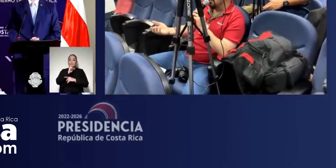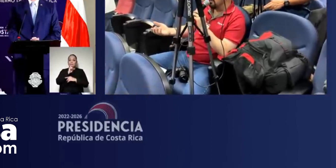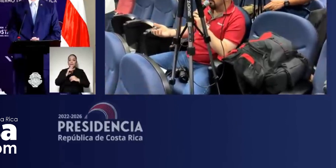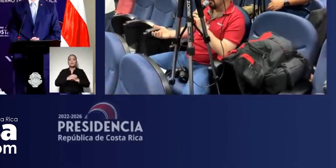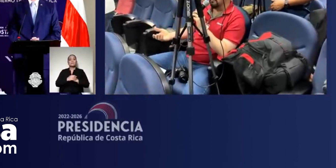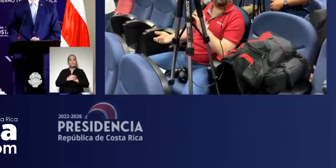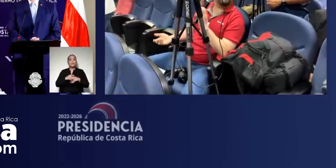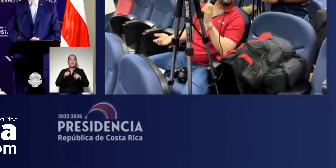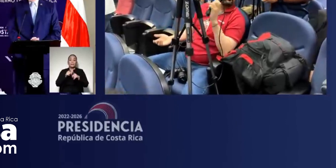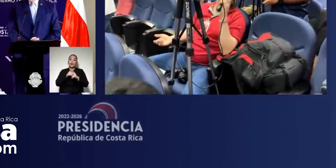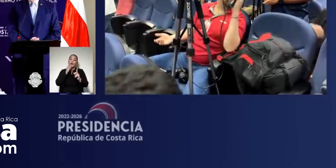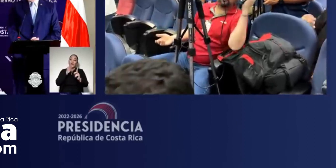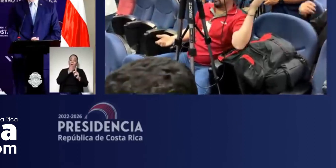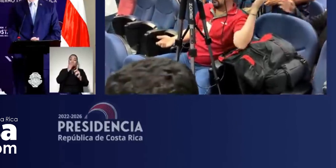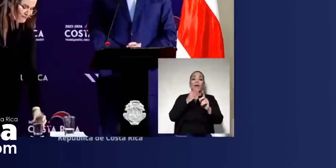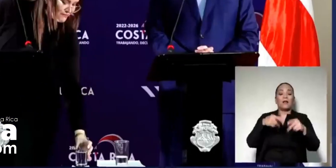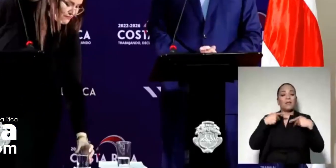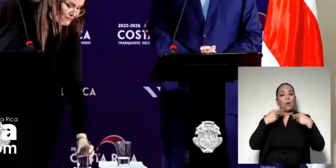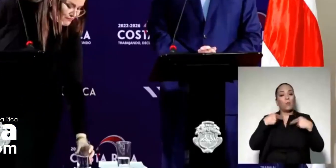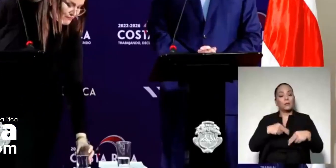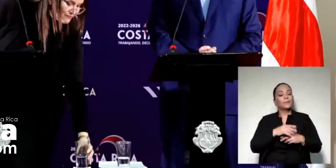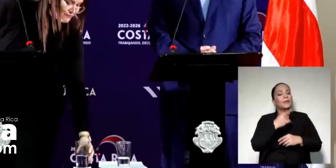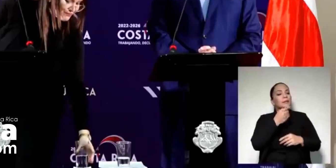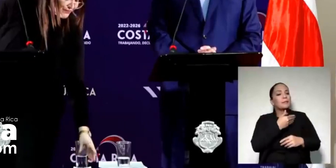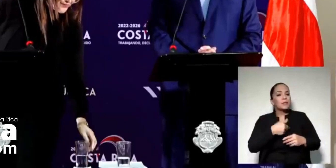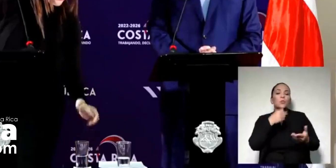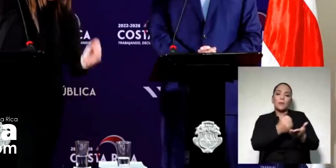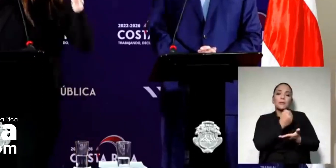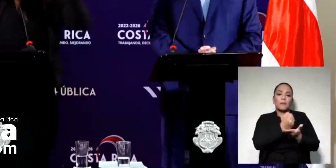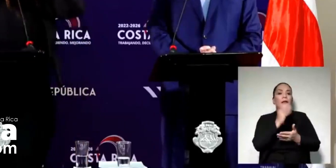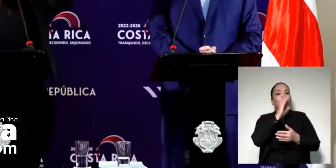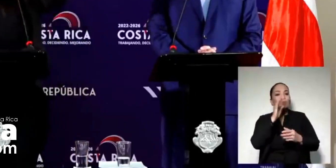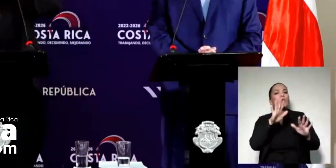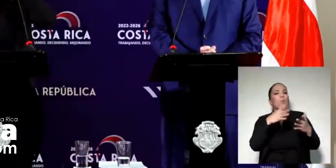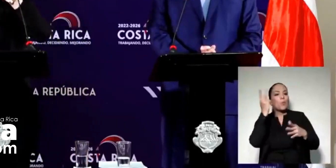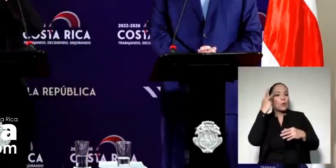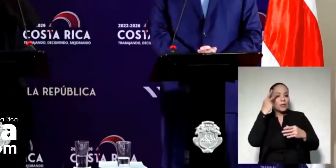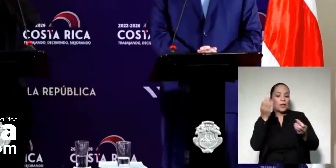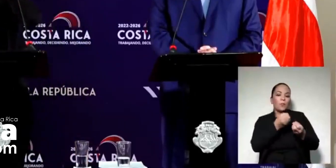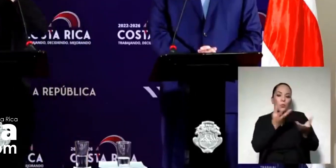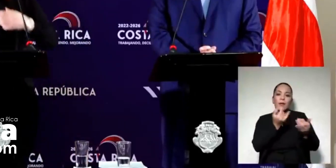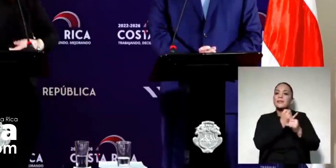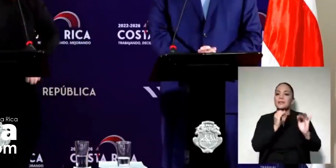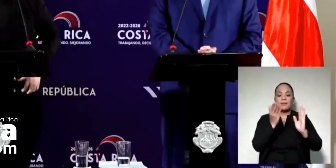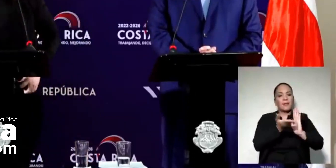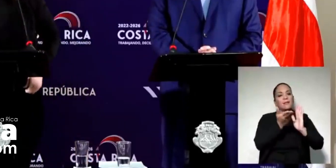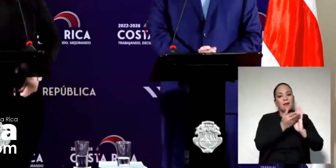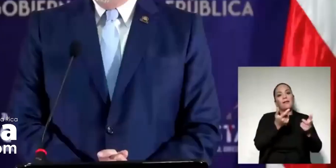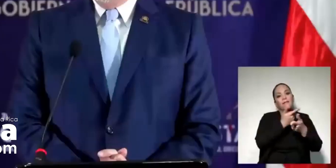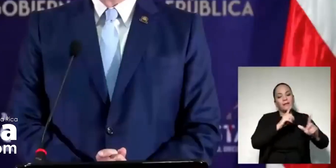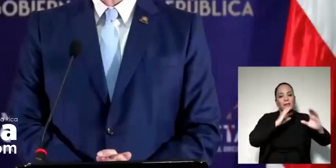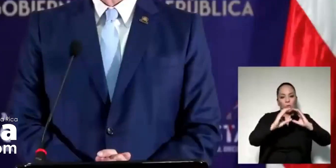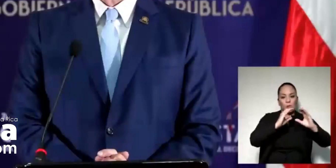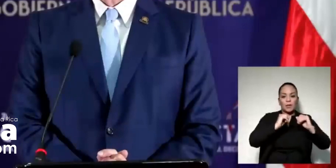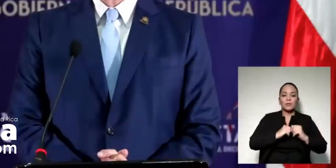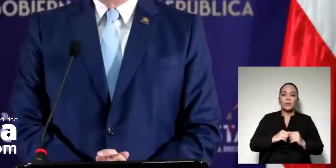contra vidas humanas también. Bueno, eso es muy lamentable. Hay que buscar la política pública sin dañar la libertad de comunicación,